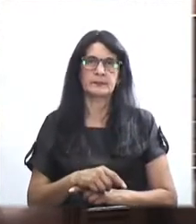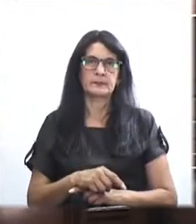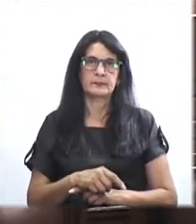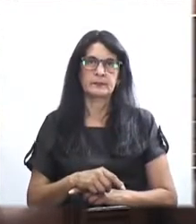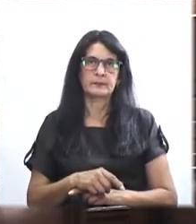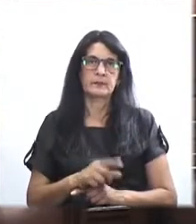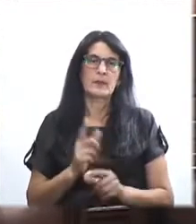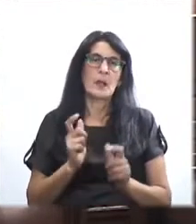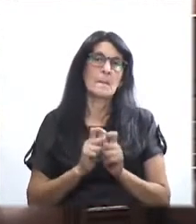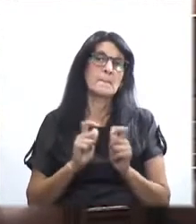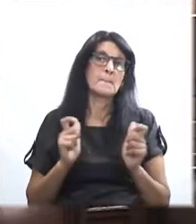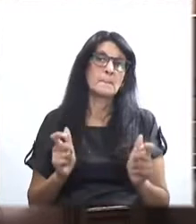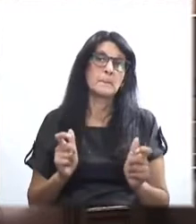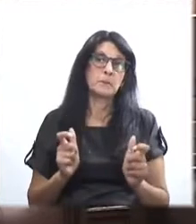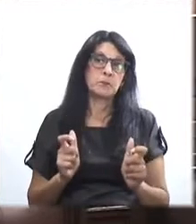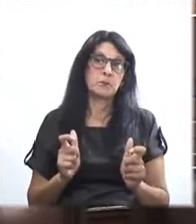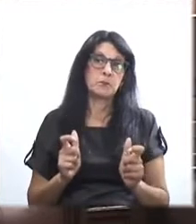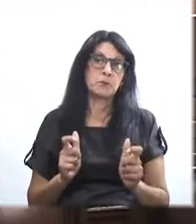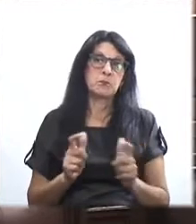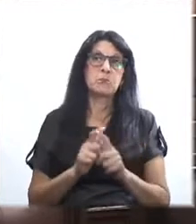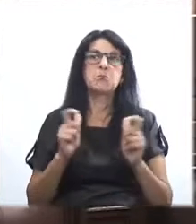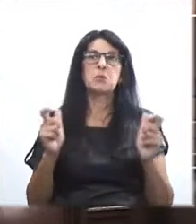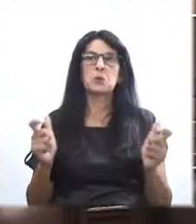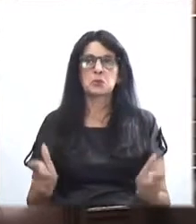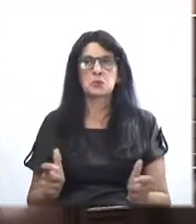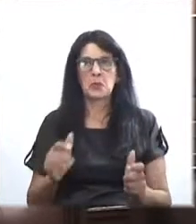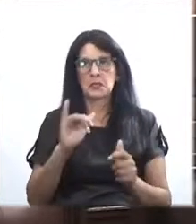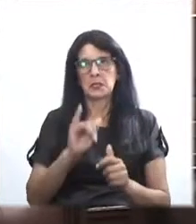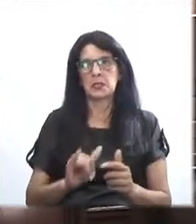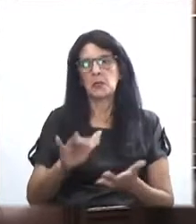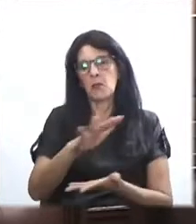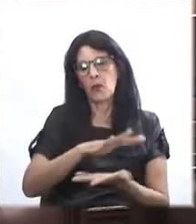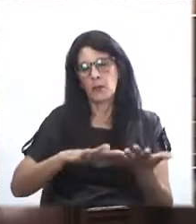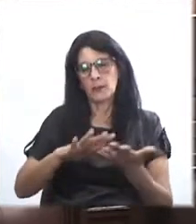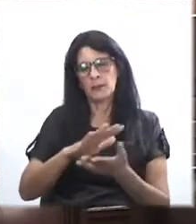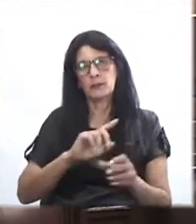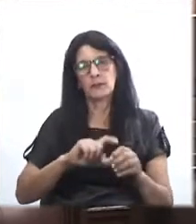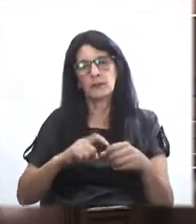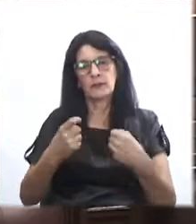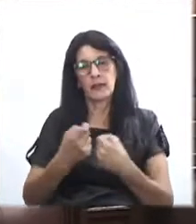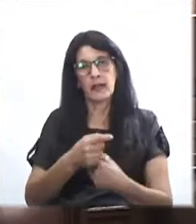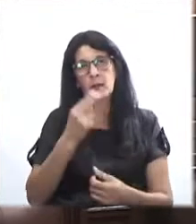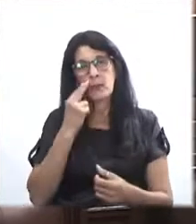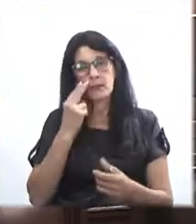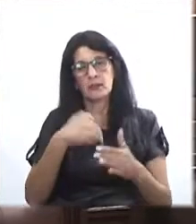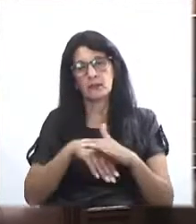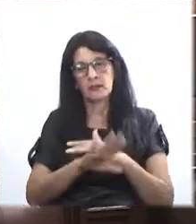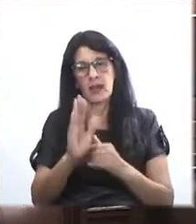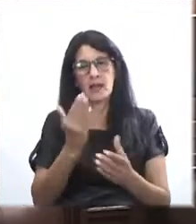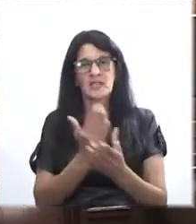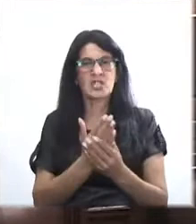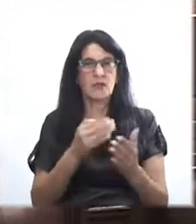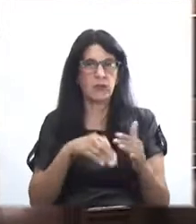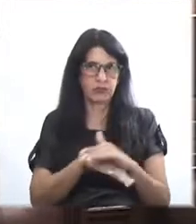que por suerte y por el bien del movimiento sindical la causa fue archivada.